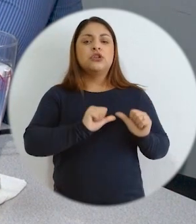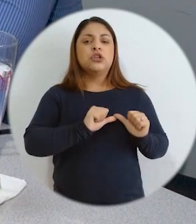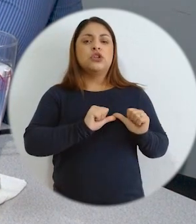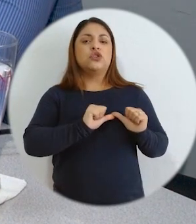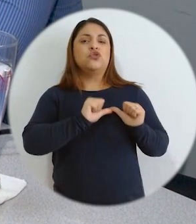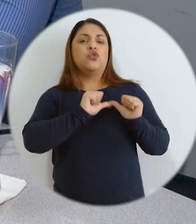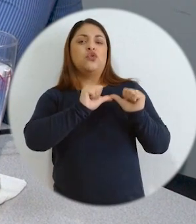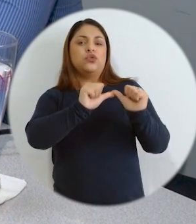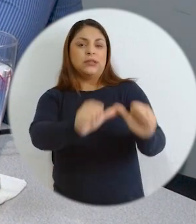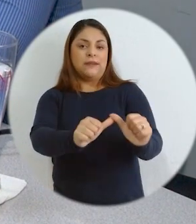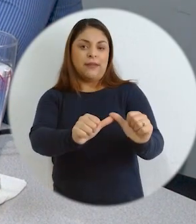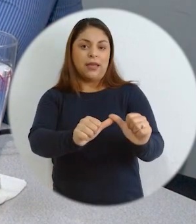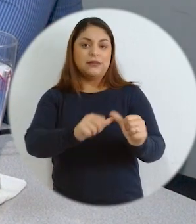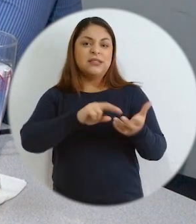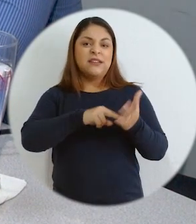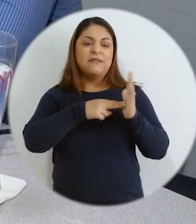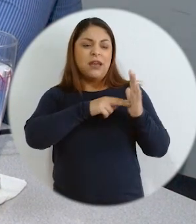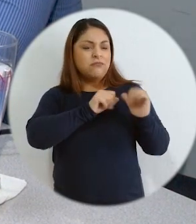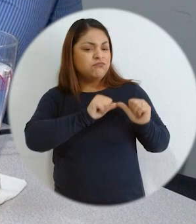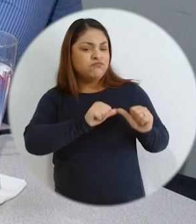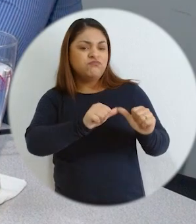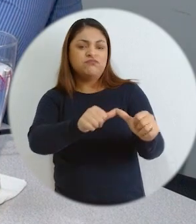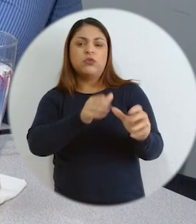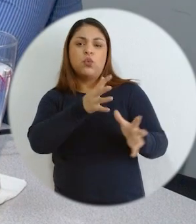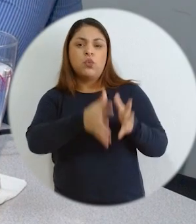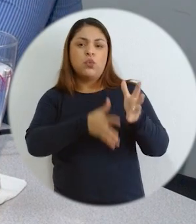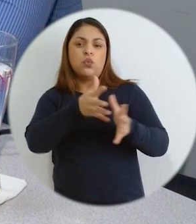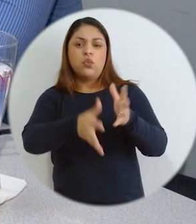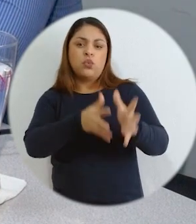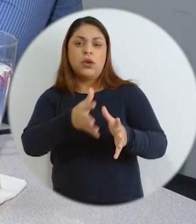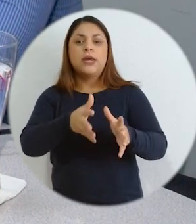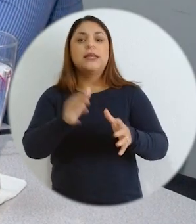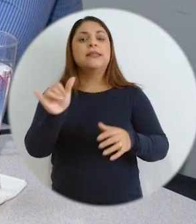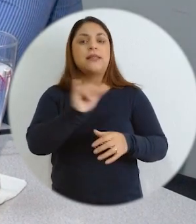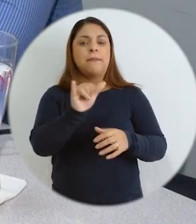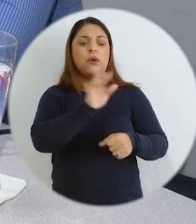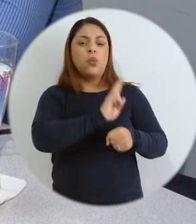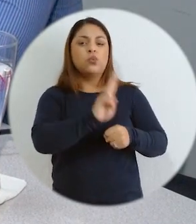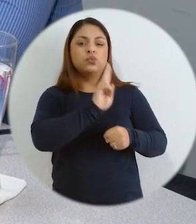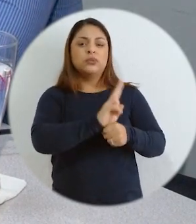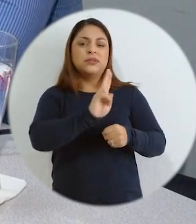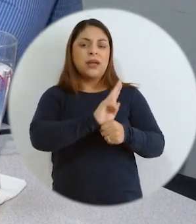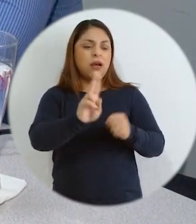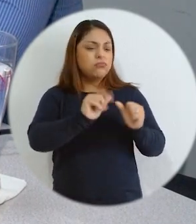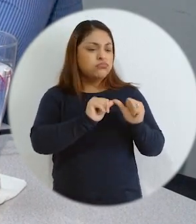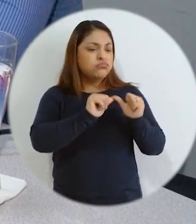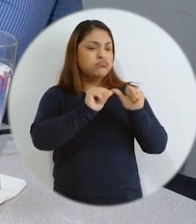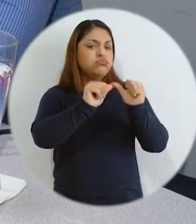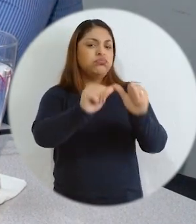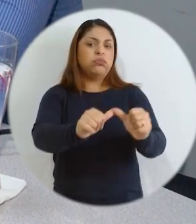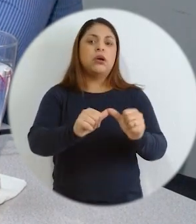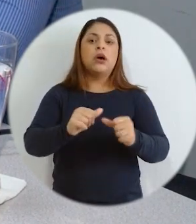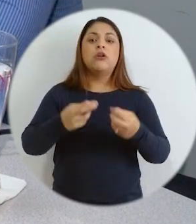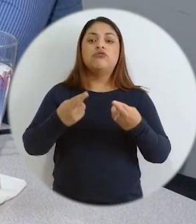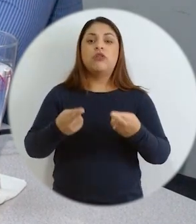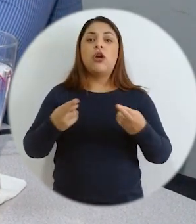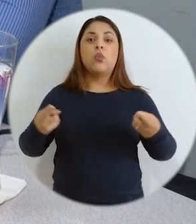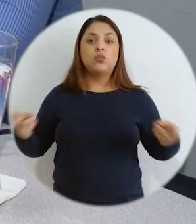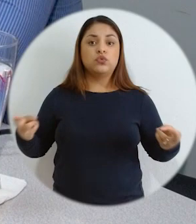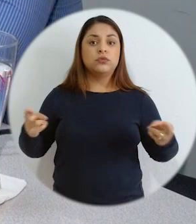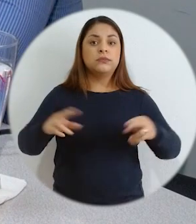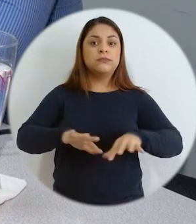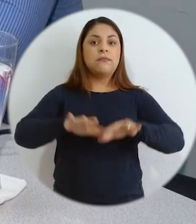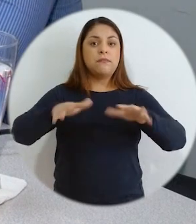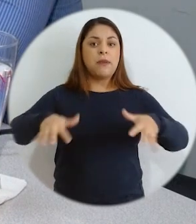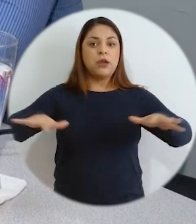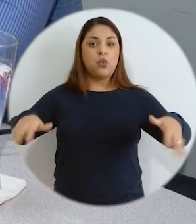el tema de la sostenibilidad. Todo lo que tiene que ver con conservación, pero también con el uso sostenible